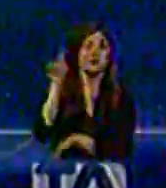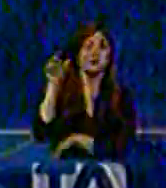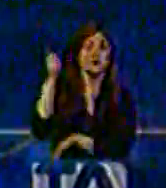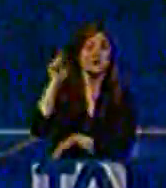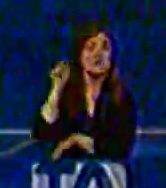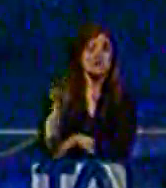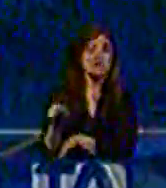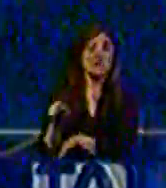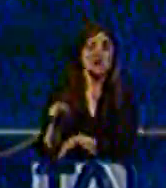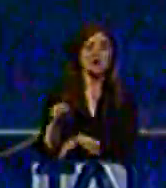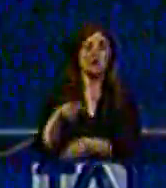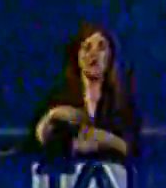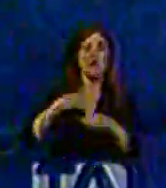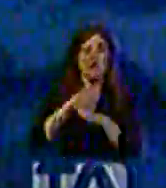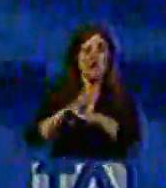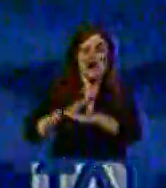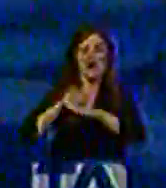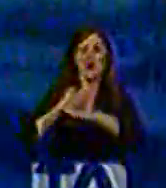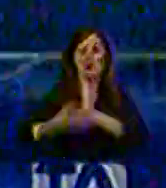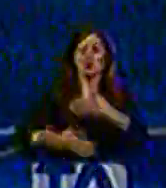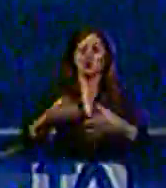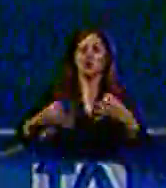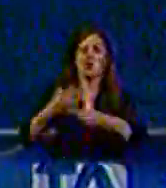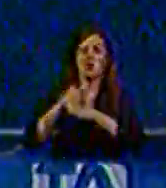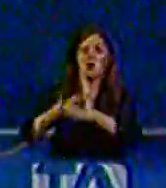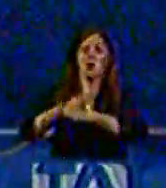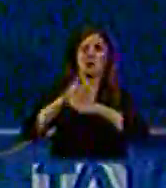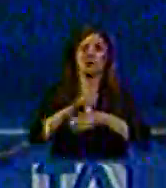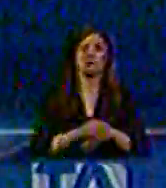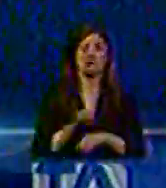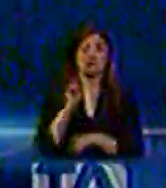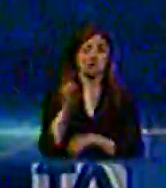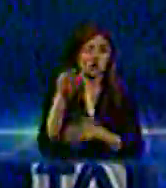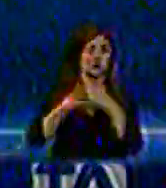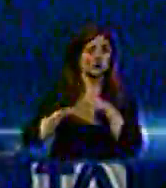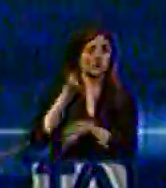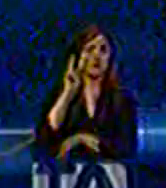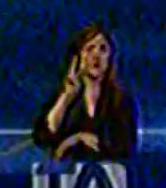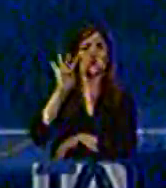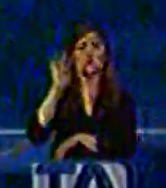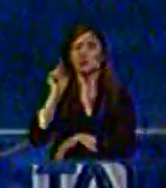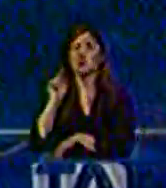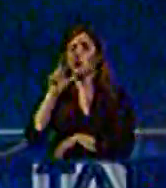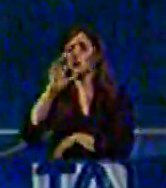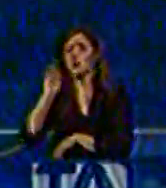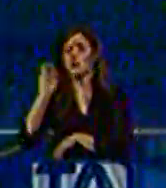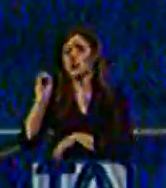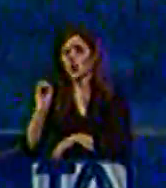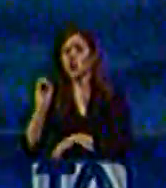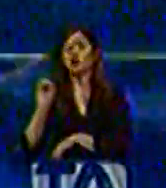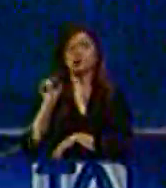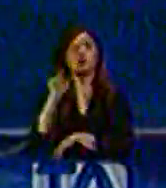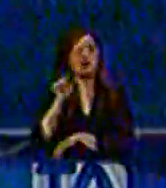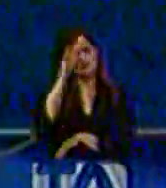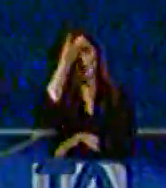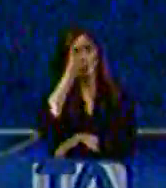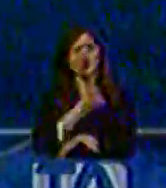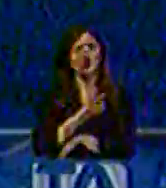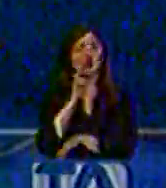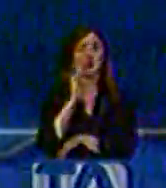10.000 causas represadas. El organismo explicó que si bien han recibido cerca de 24.300 causas y el Pleno ha